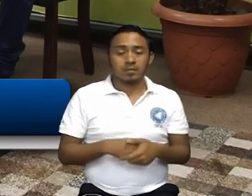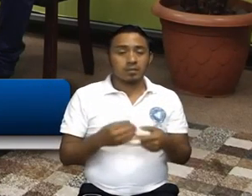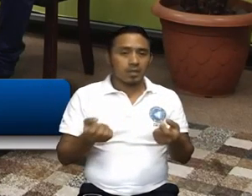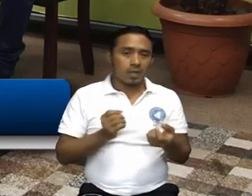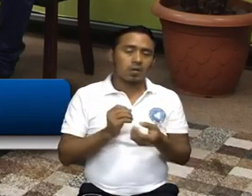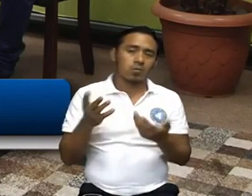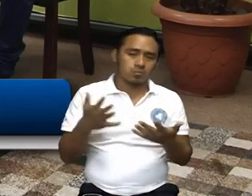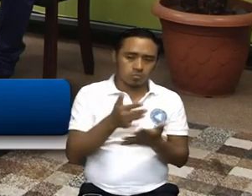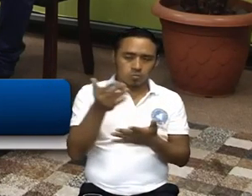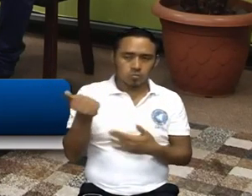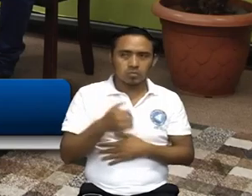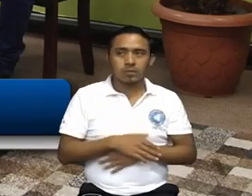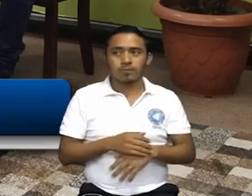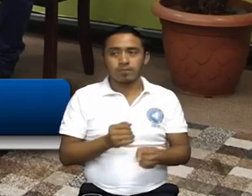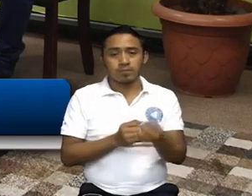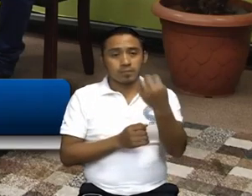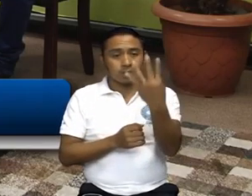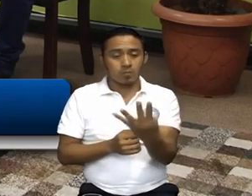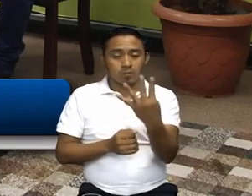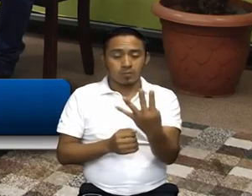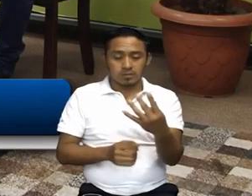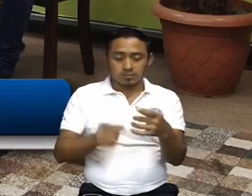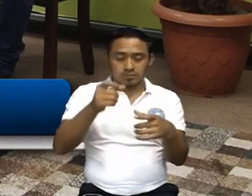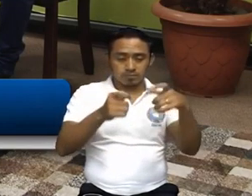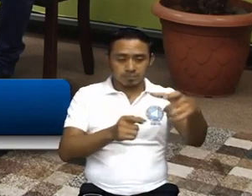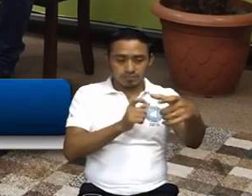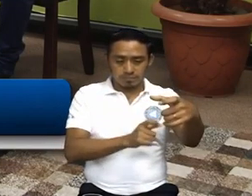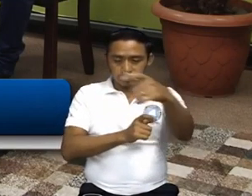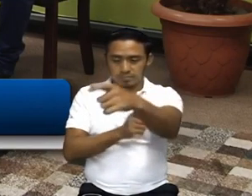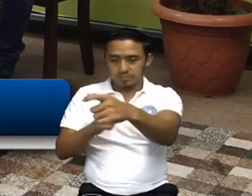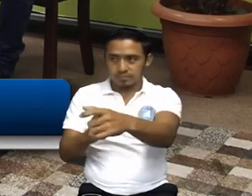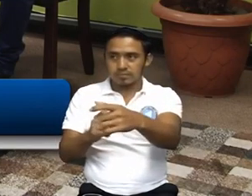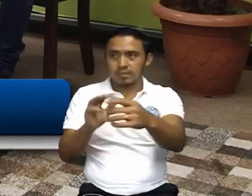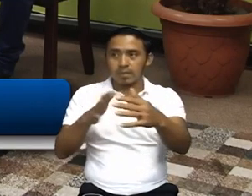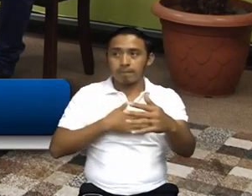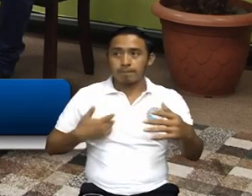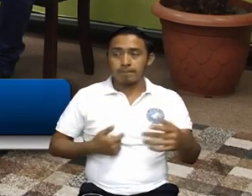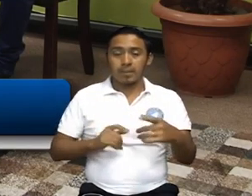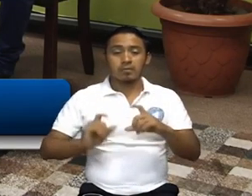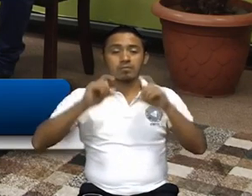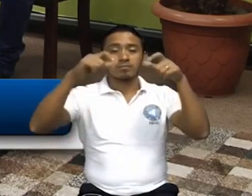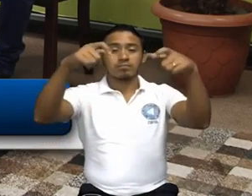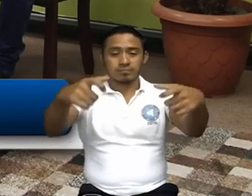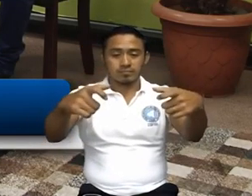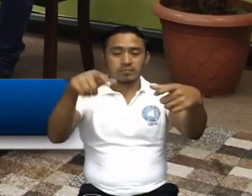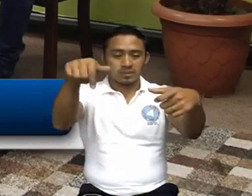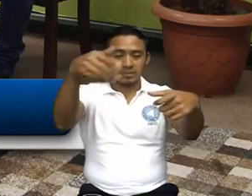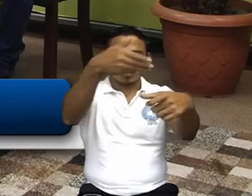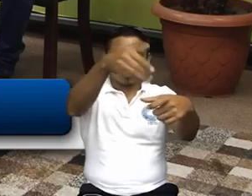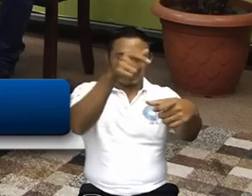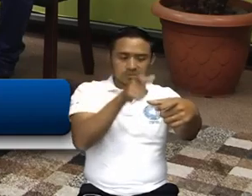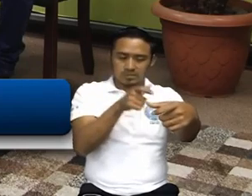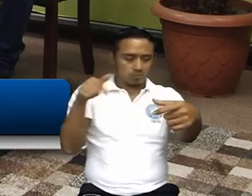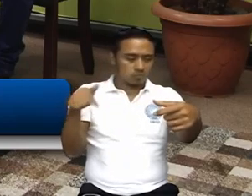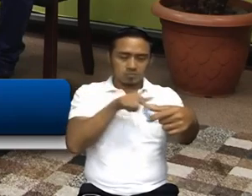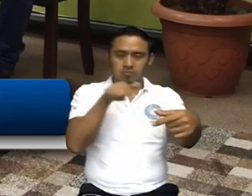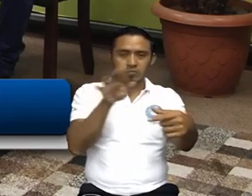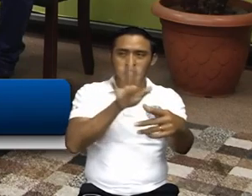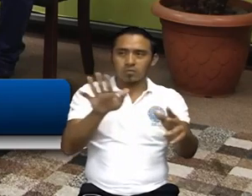cuatro quemadores. Correcto, los cuatro quemadores, preferible cocinar en los quemadores de fondo cuando se tiene niños. Así porque, y